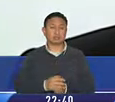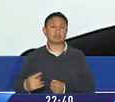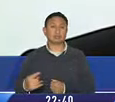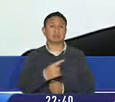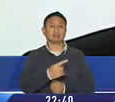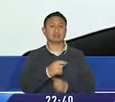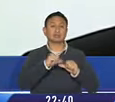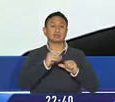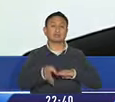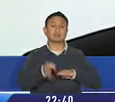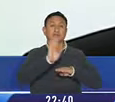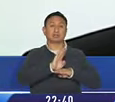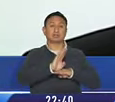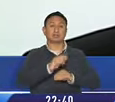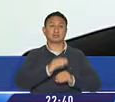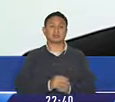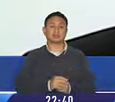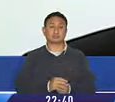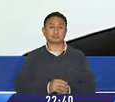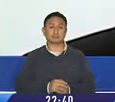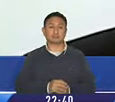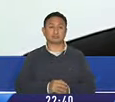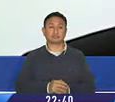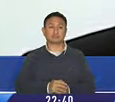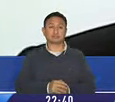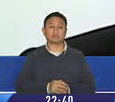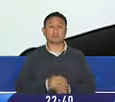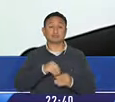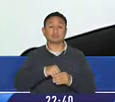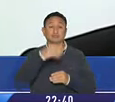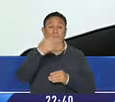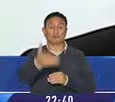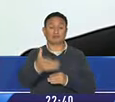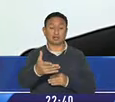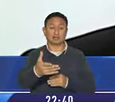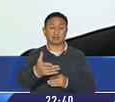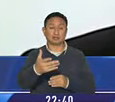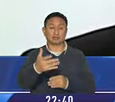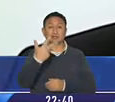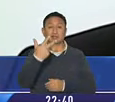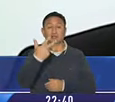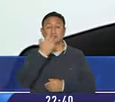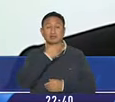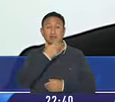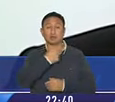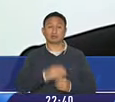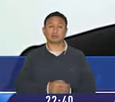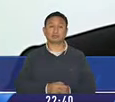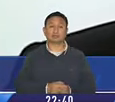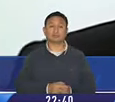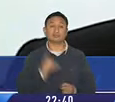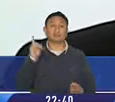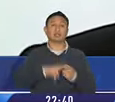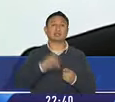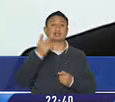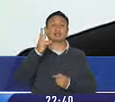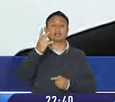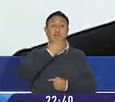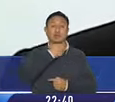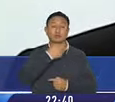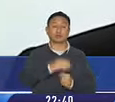de asambleístas nacionales y de las circunscripciones del exterior a partir del 3 de agosto al 17 de agosto